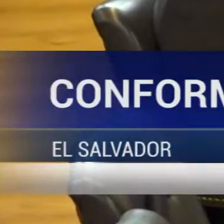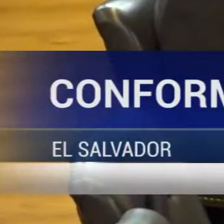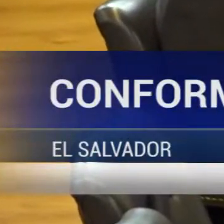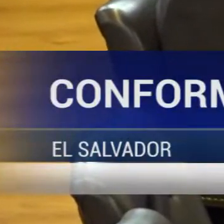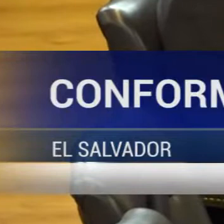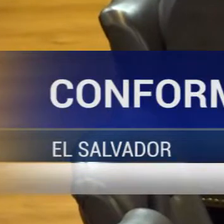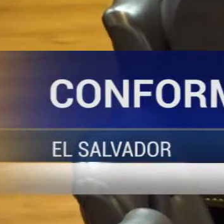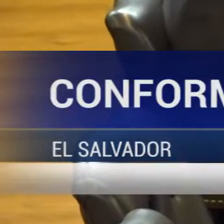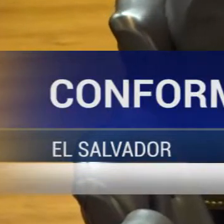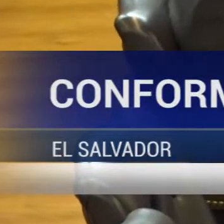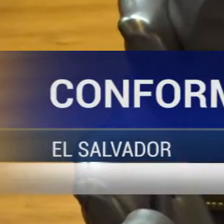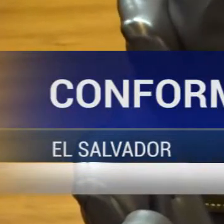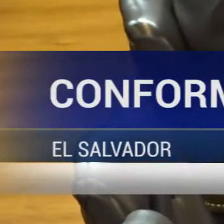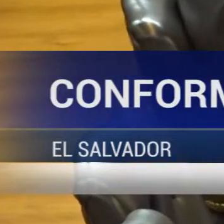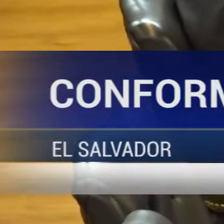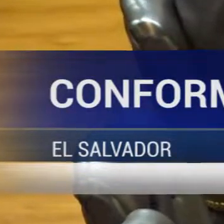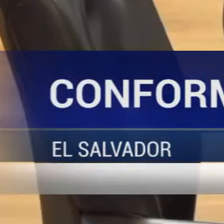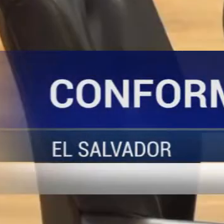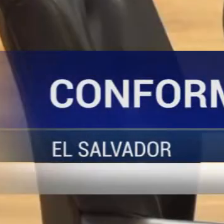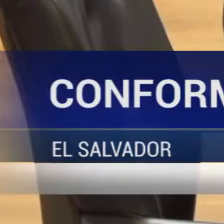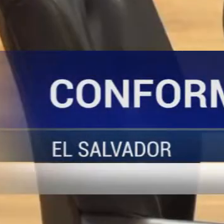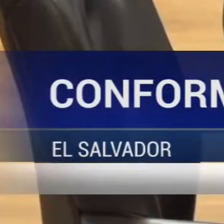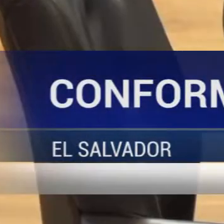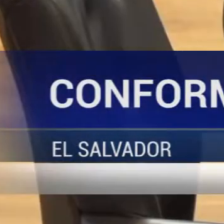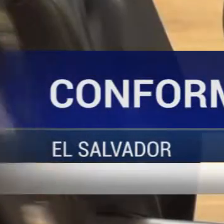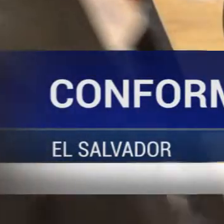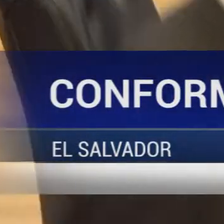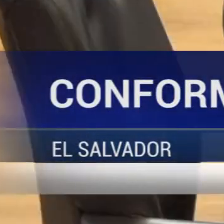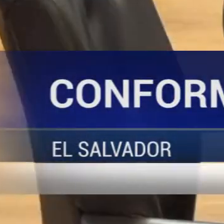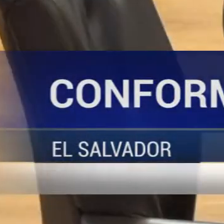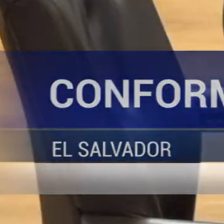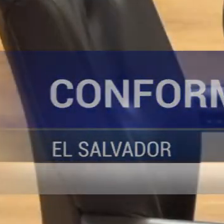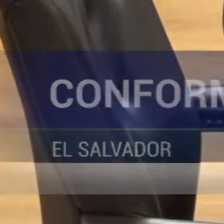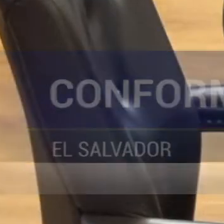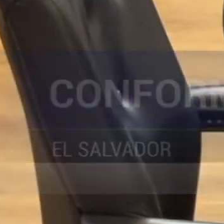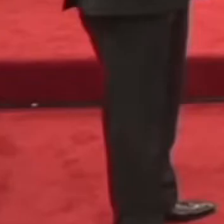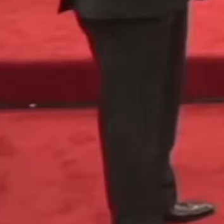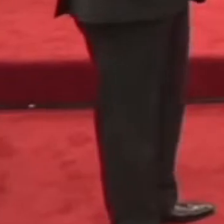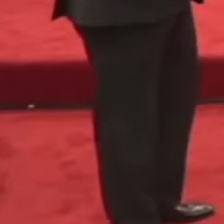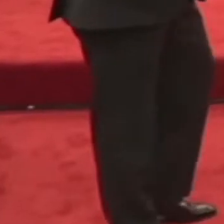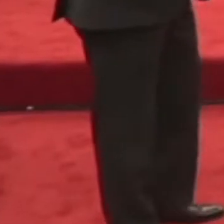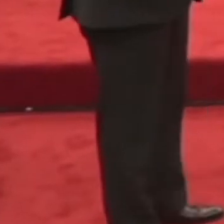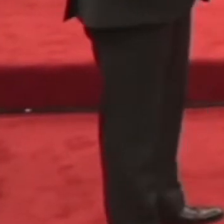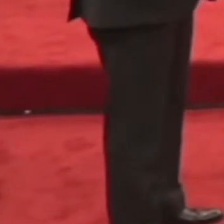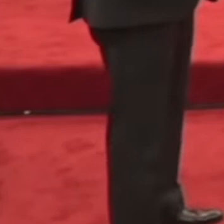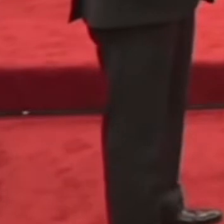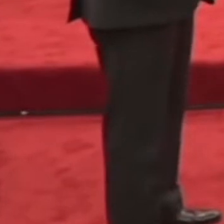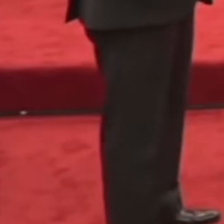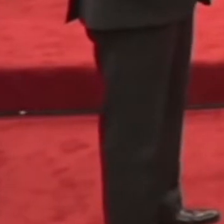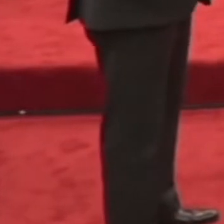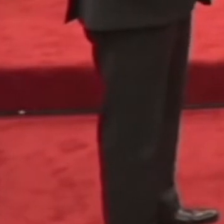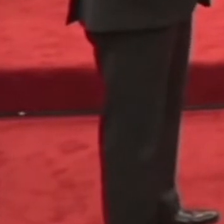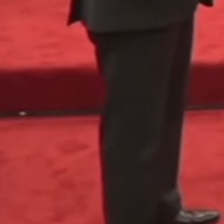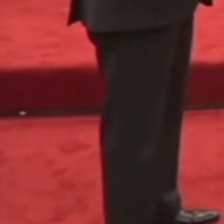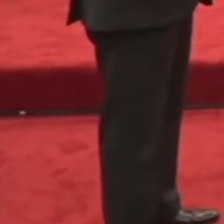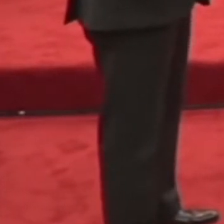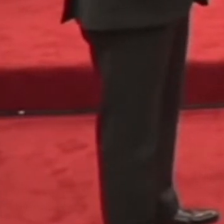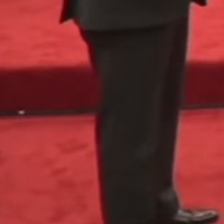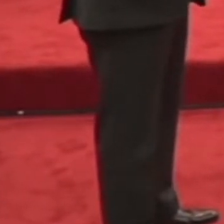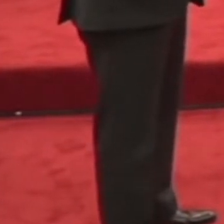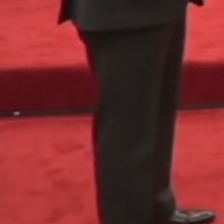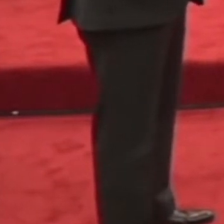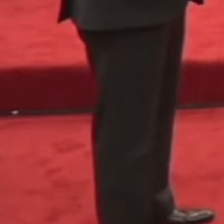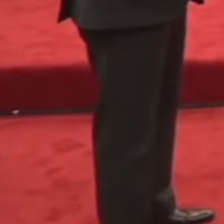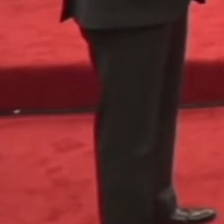diputados de Nuevas Ideas Rebeca Santos, Walter Coto y Marcela Pineda fueron juramentados. Diputados y diputadas,